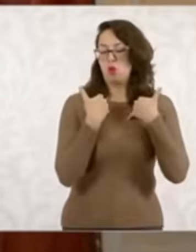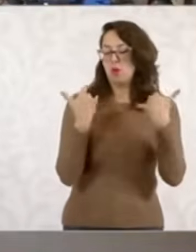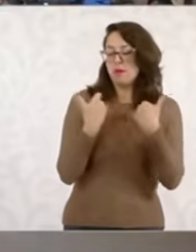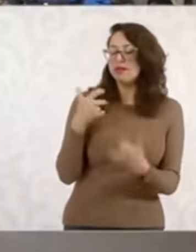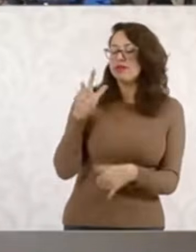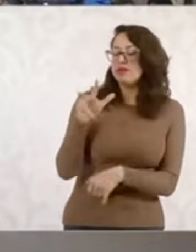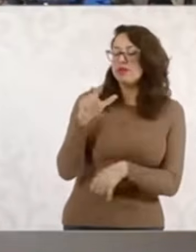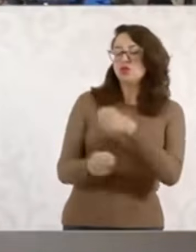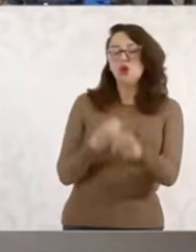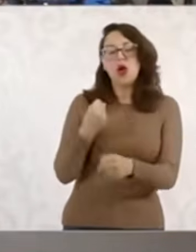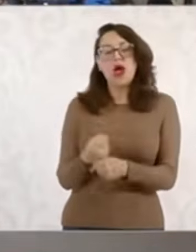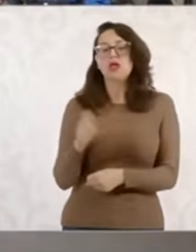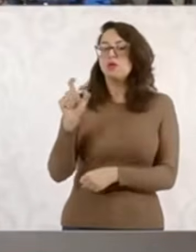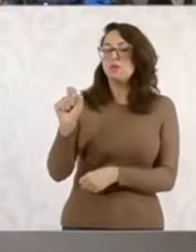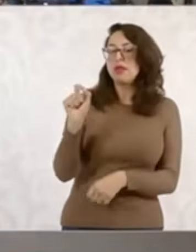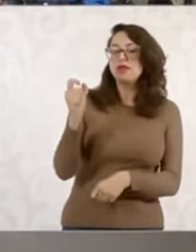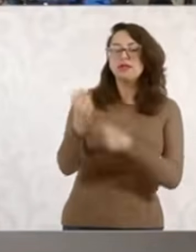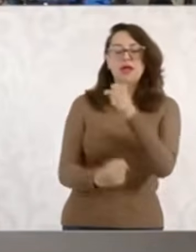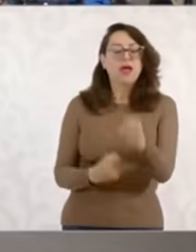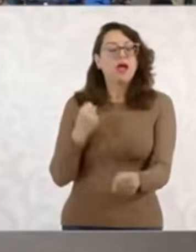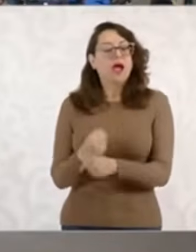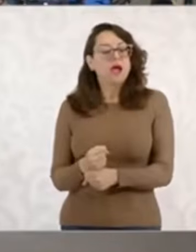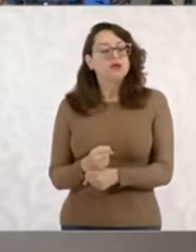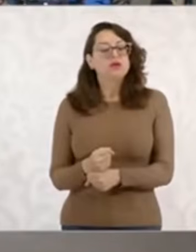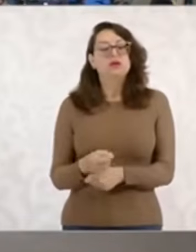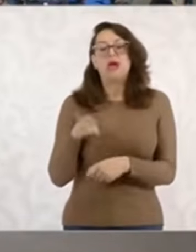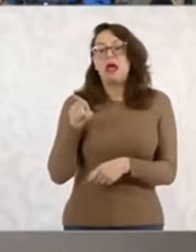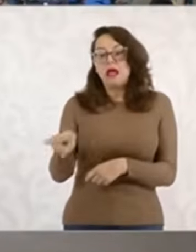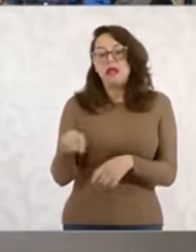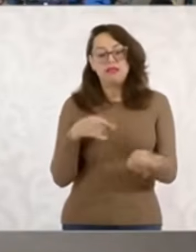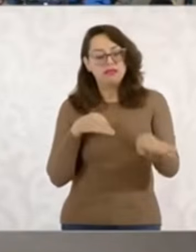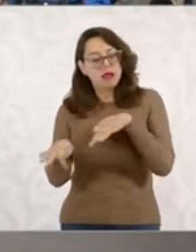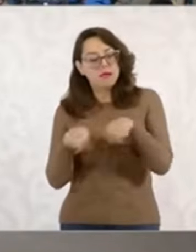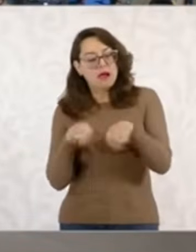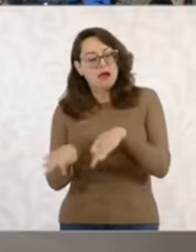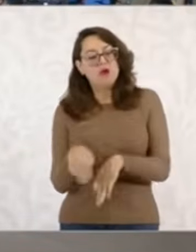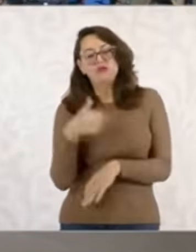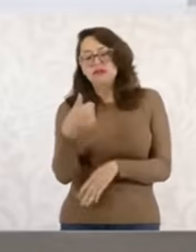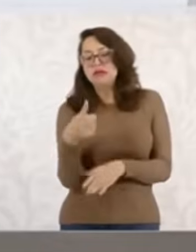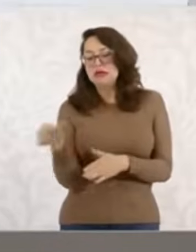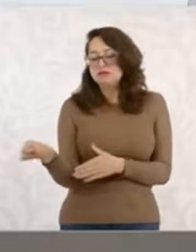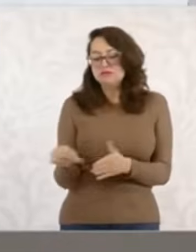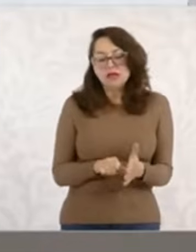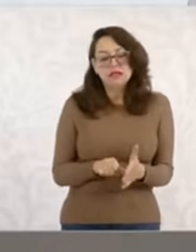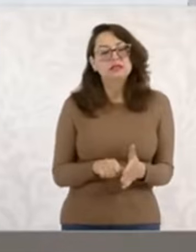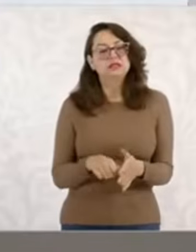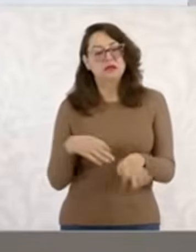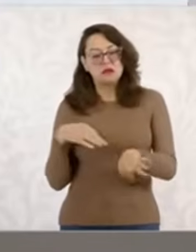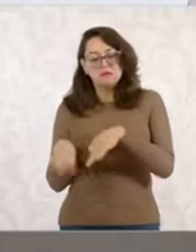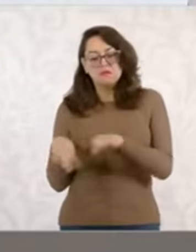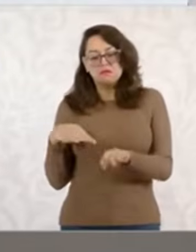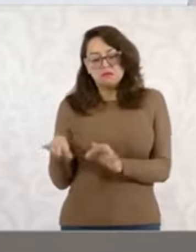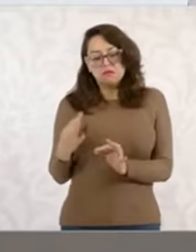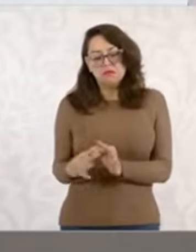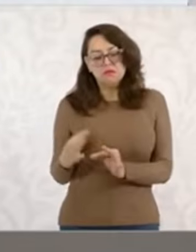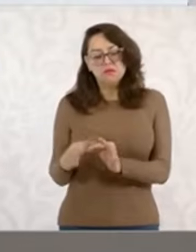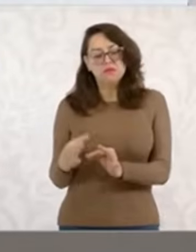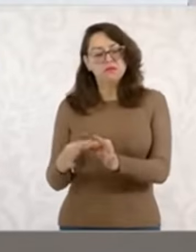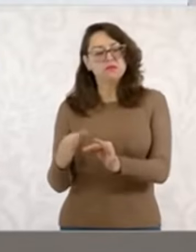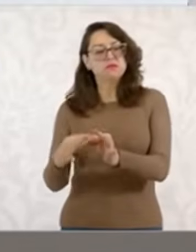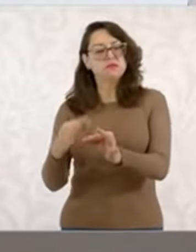20, 21 años, llega con 6 meses de estar cotizando, llega,